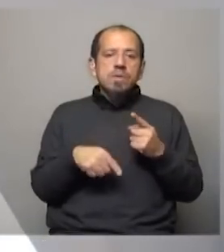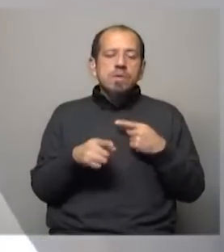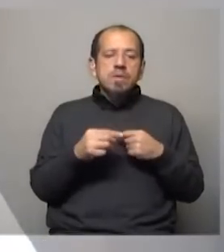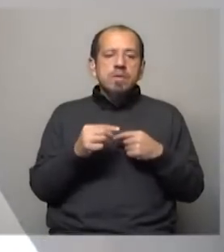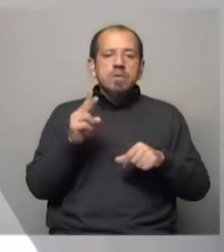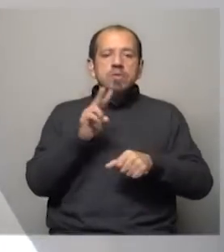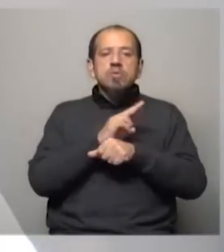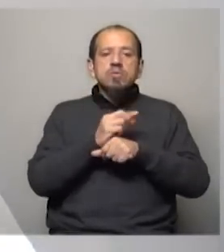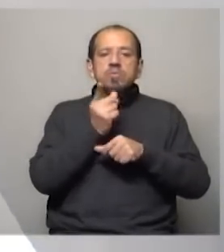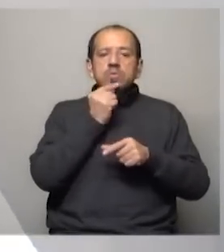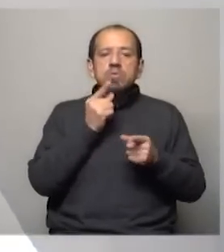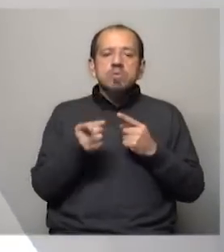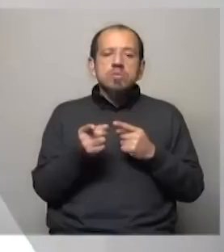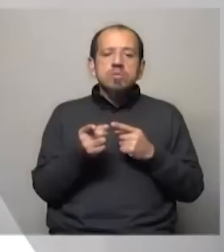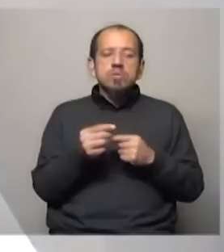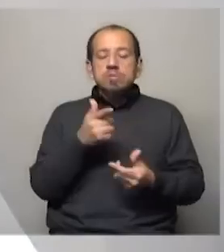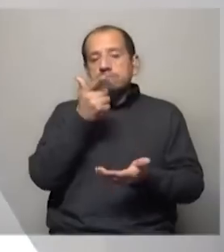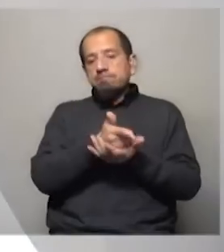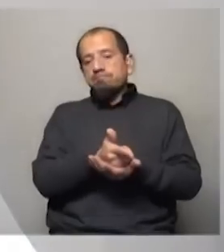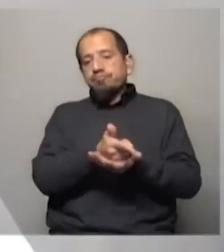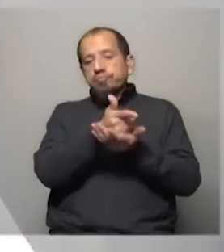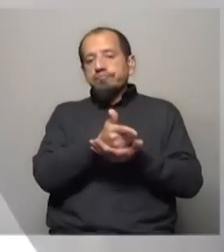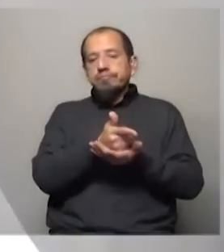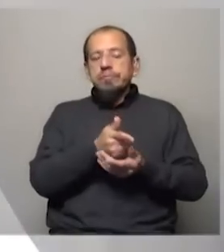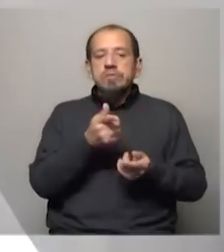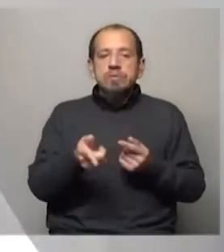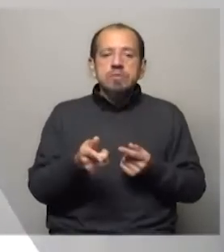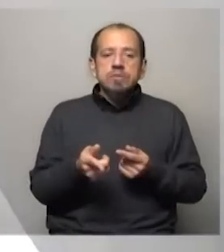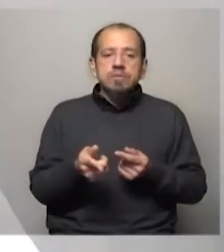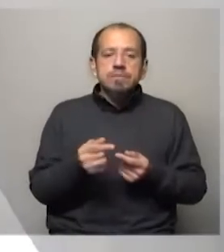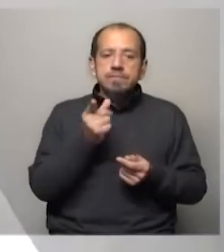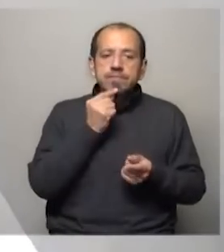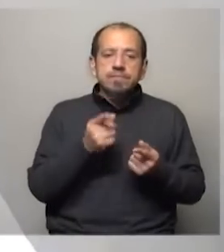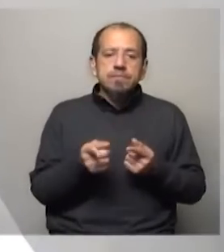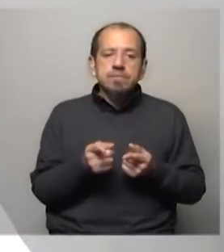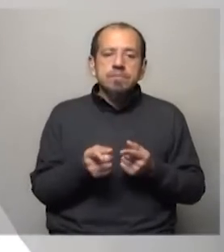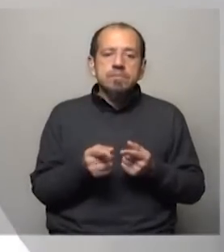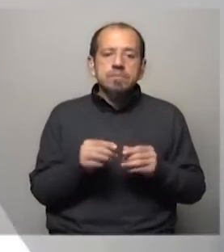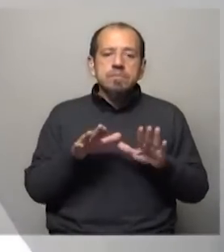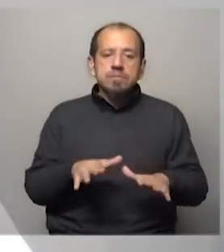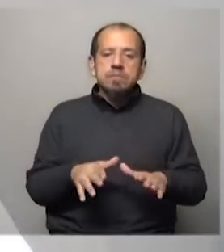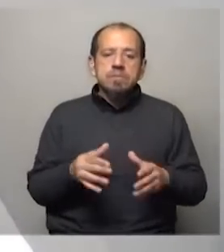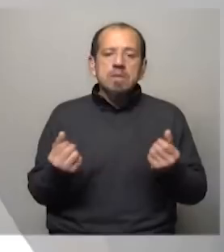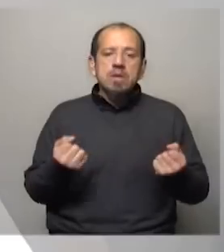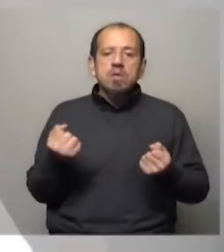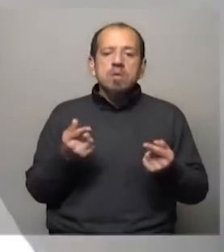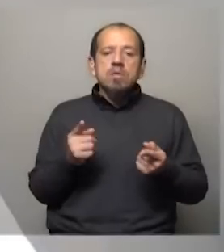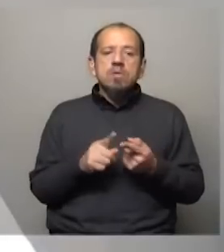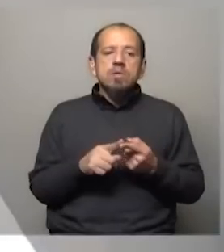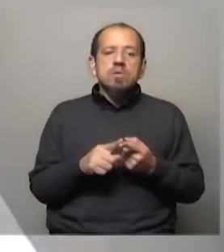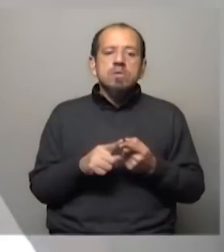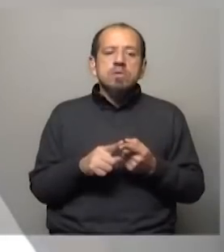policía fue ejecutado a sangre fría por uno de ellos por uno de los policías cuando tuvo que detener el auto en un embotellamiento